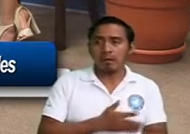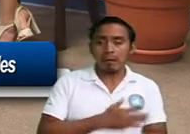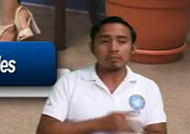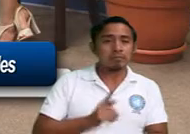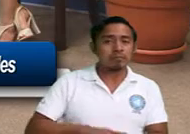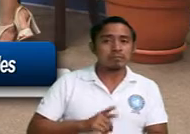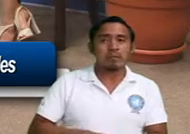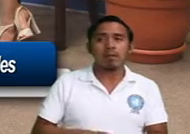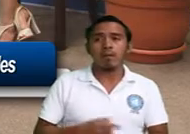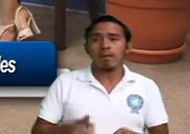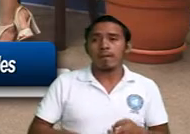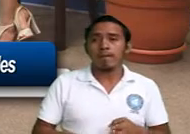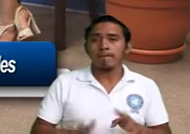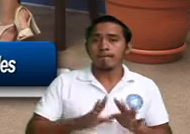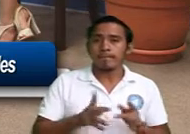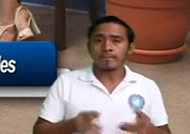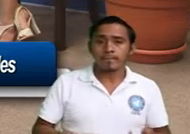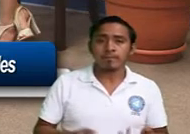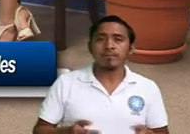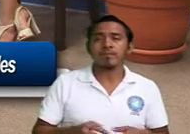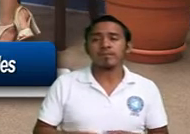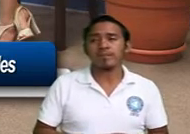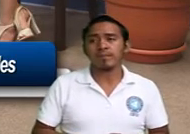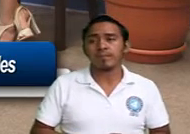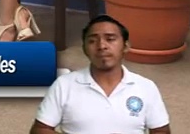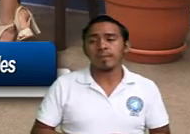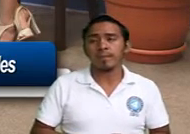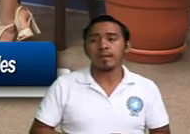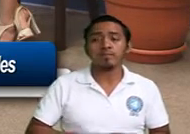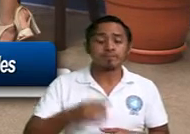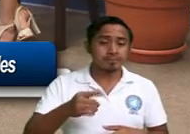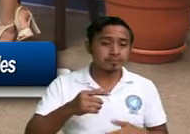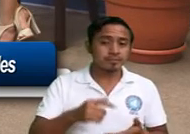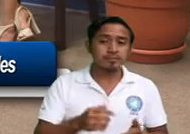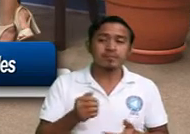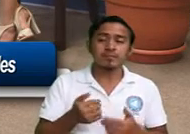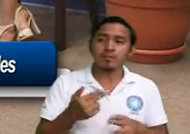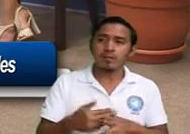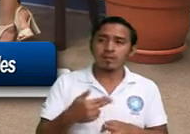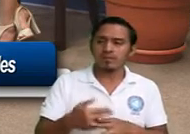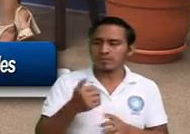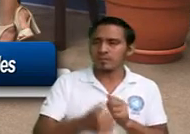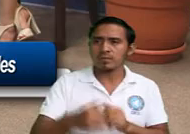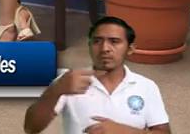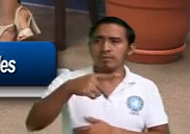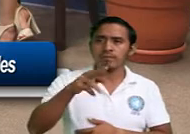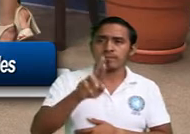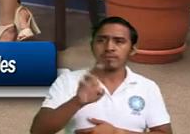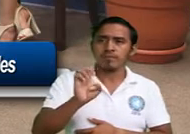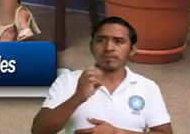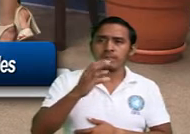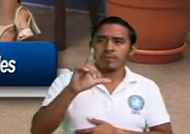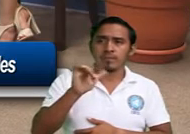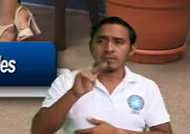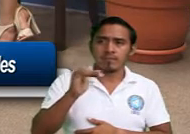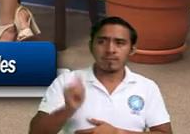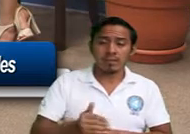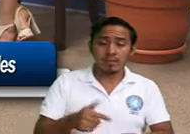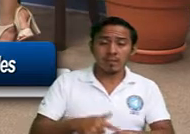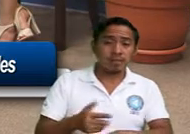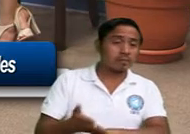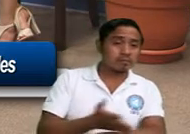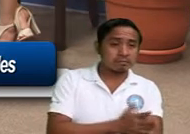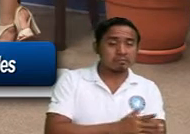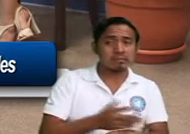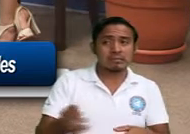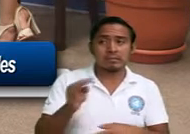tiempo y el cuello de la matriz empieza a abrir. Cuando tenemos de esas preeclampsias graves que sabemos que podemos finalizar el embarazo antes de la